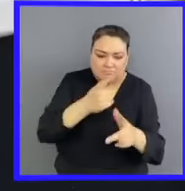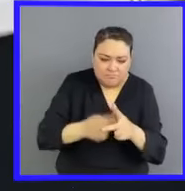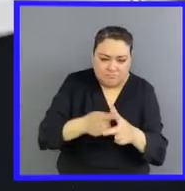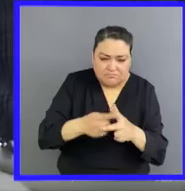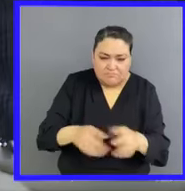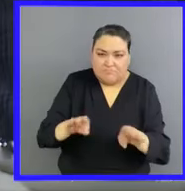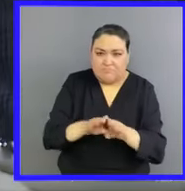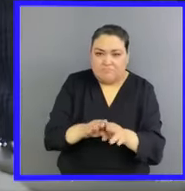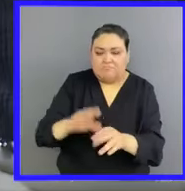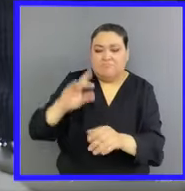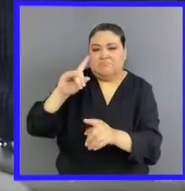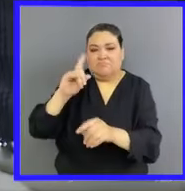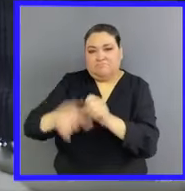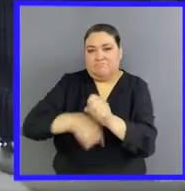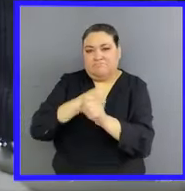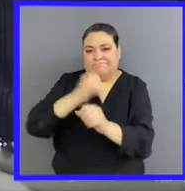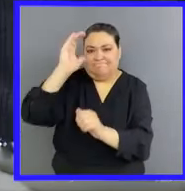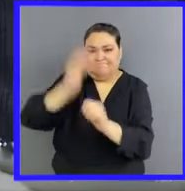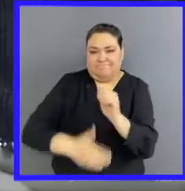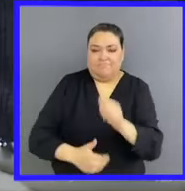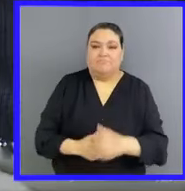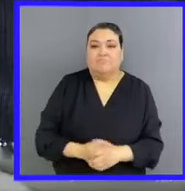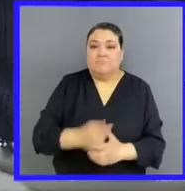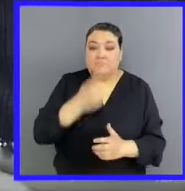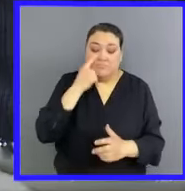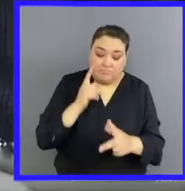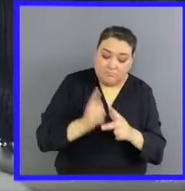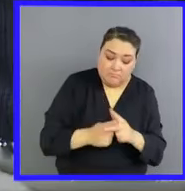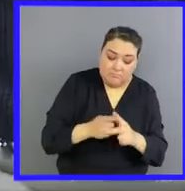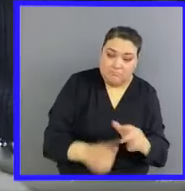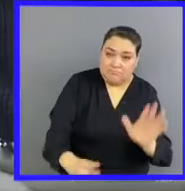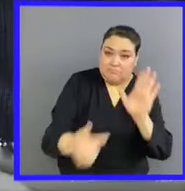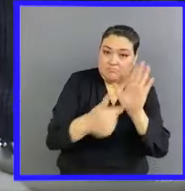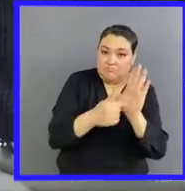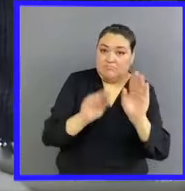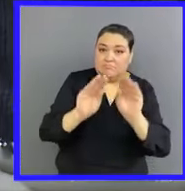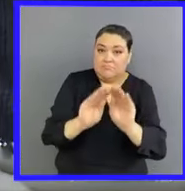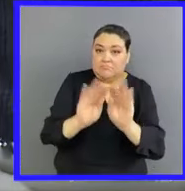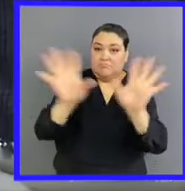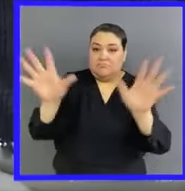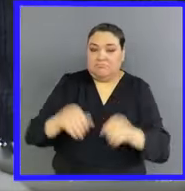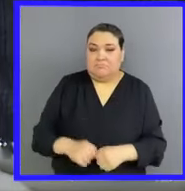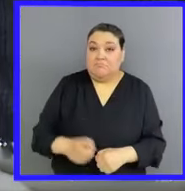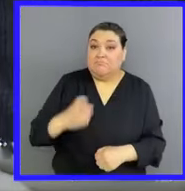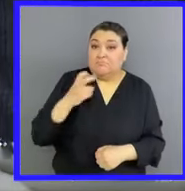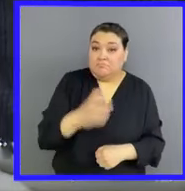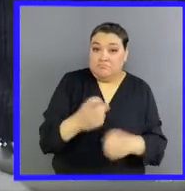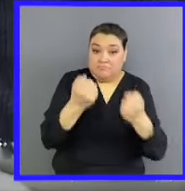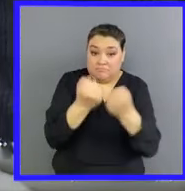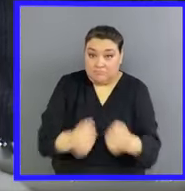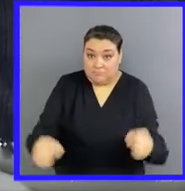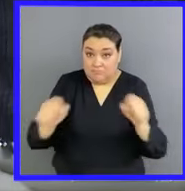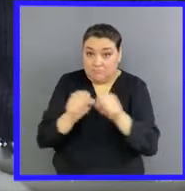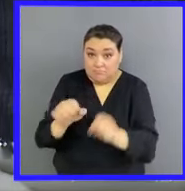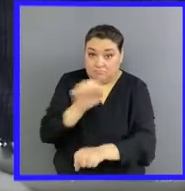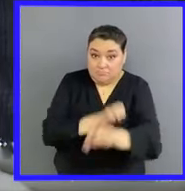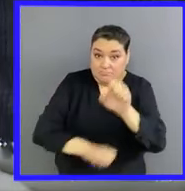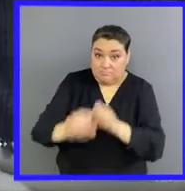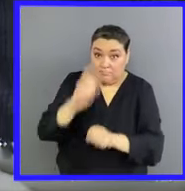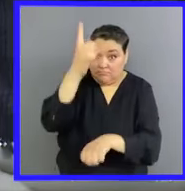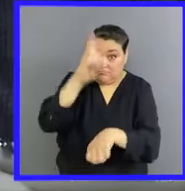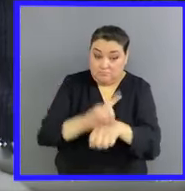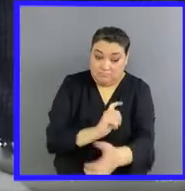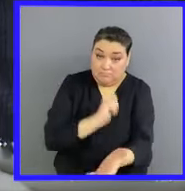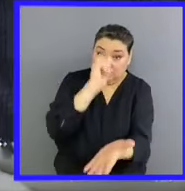año. Los datos son muy claros. Las aseguradoras pagan cada día más